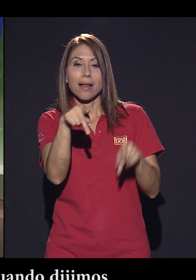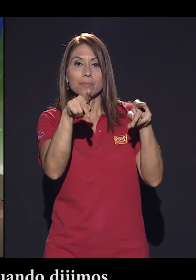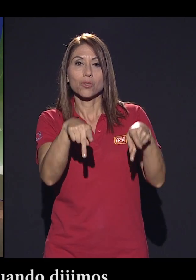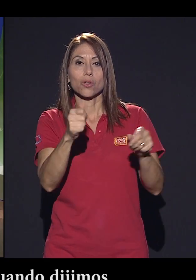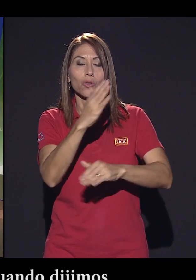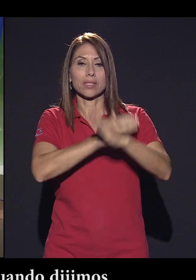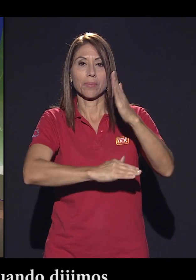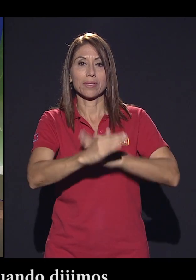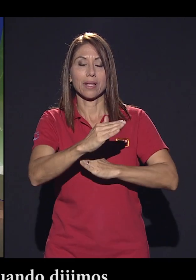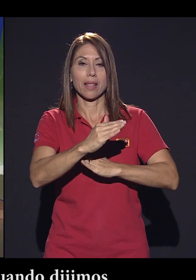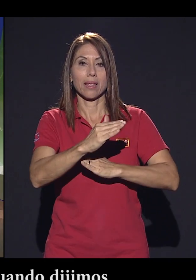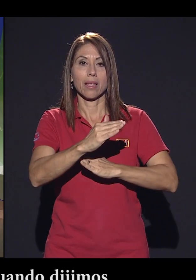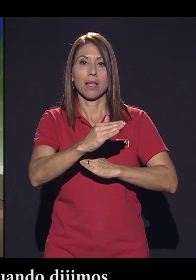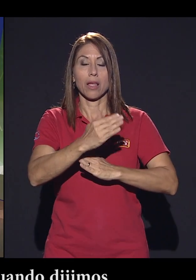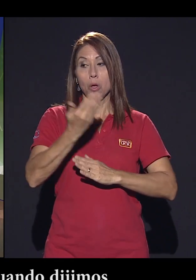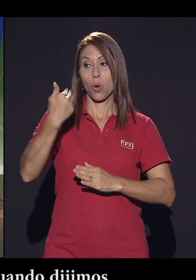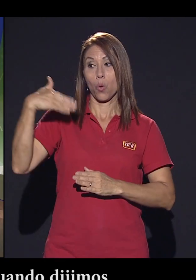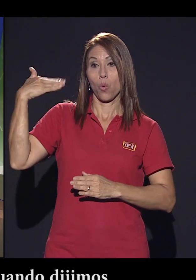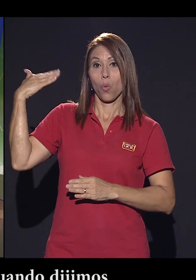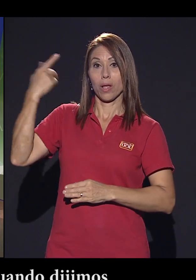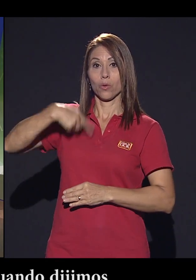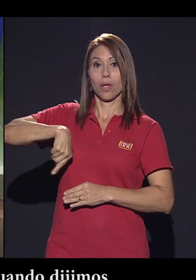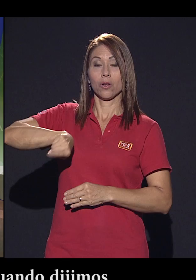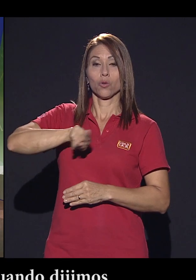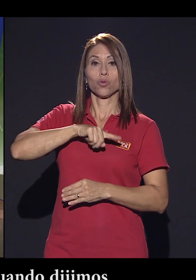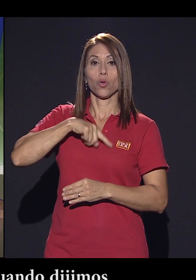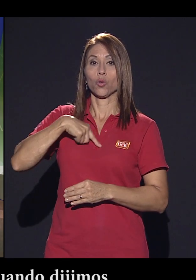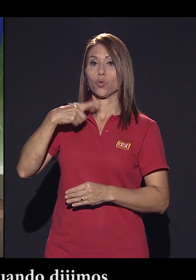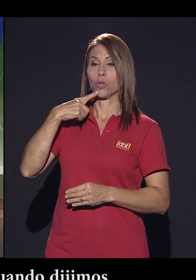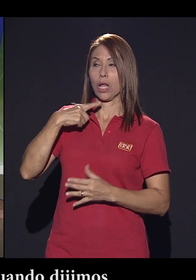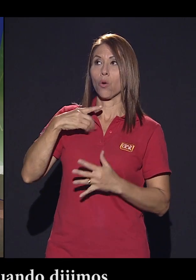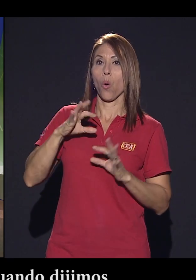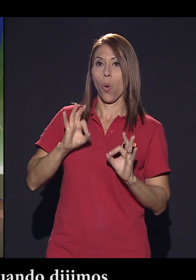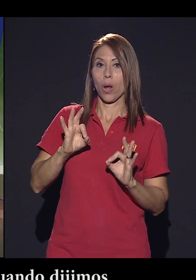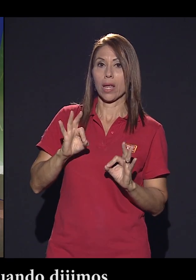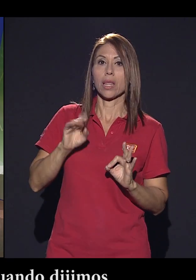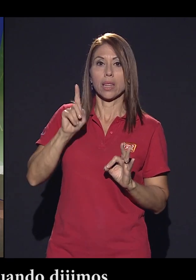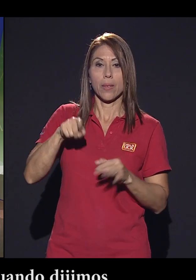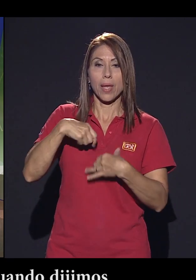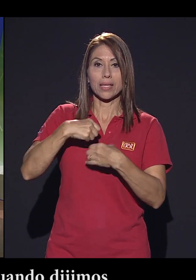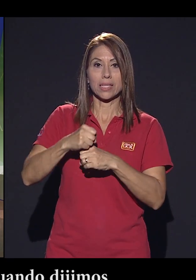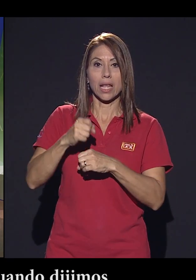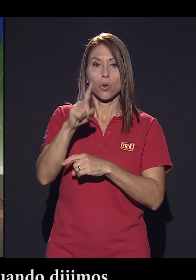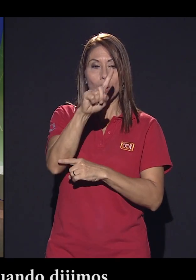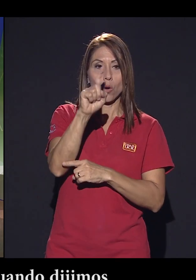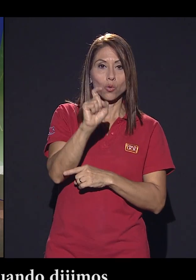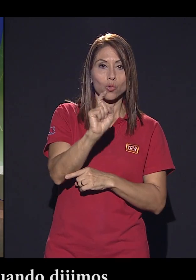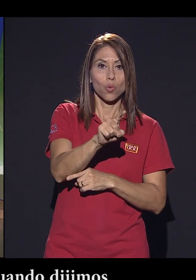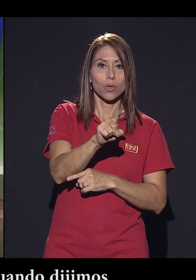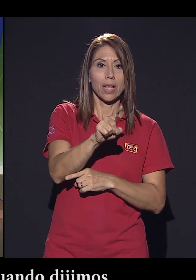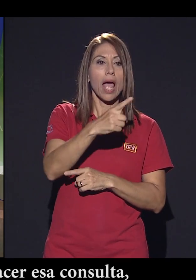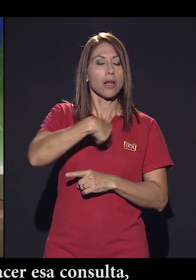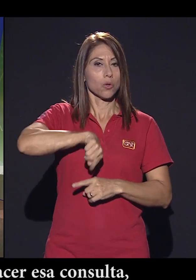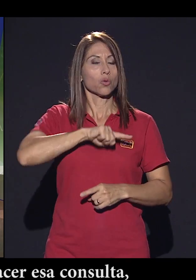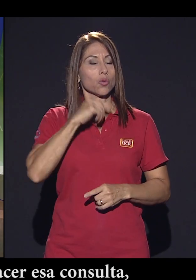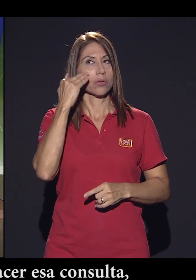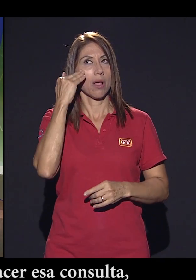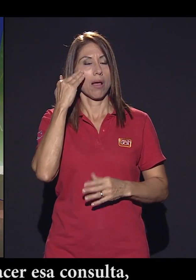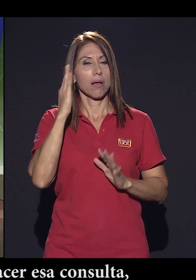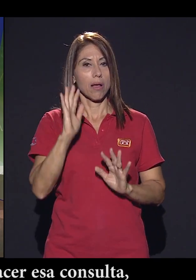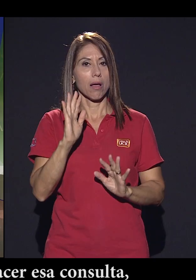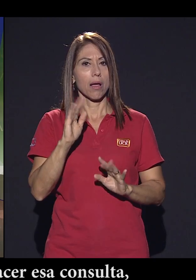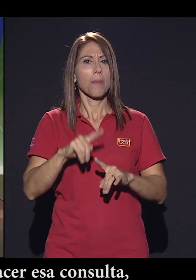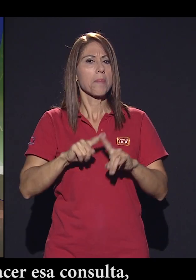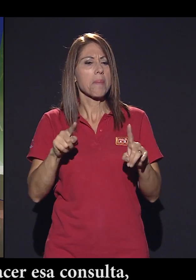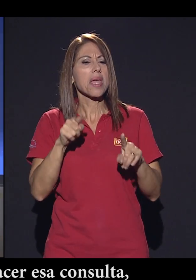discapacidad. Nosotros, cuando nos dijeron, bueno, hay que hacer una consulta, y estábamos plenamente